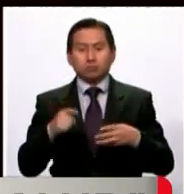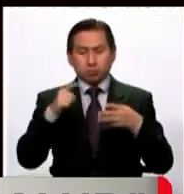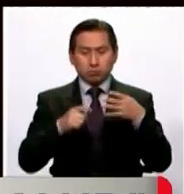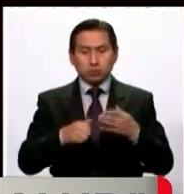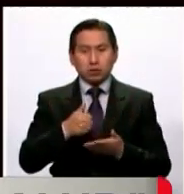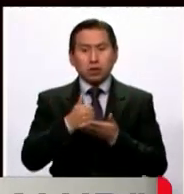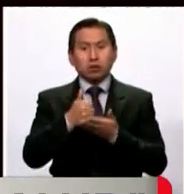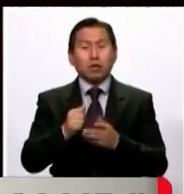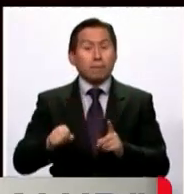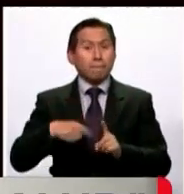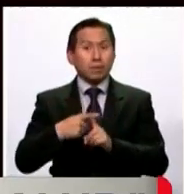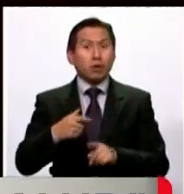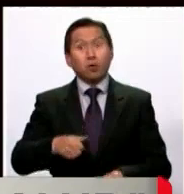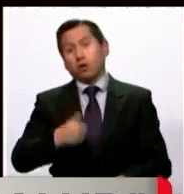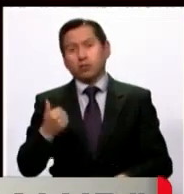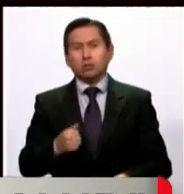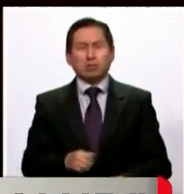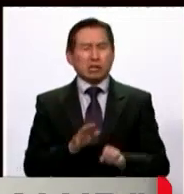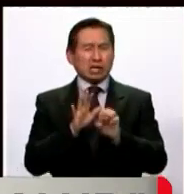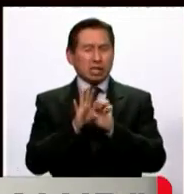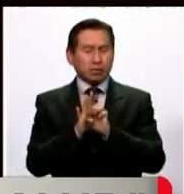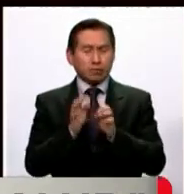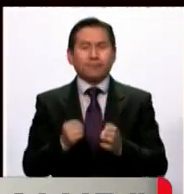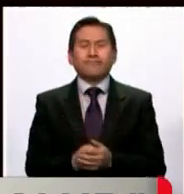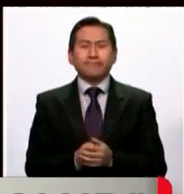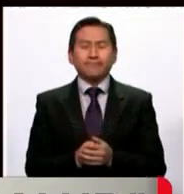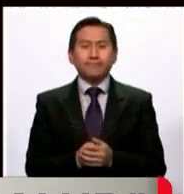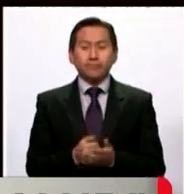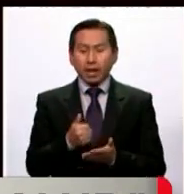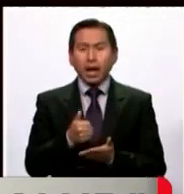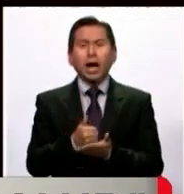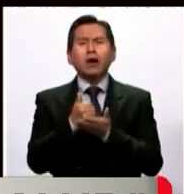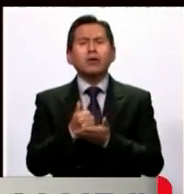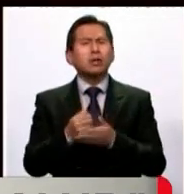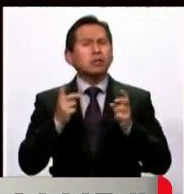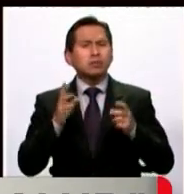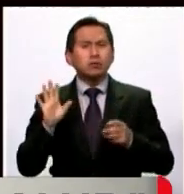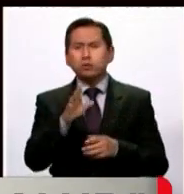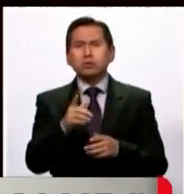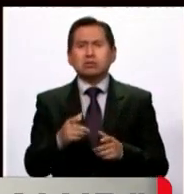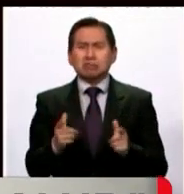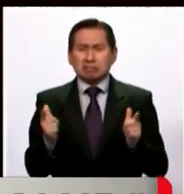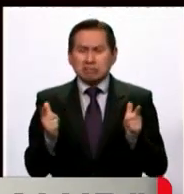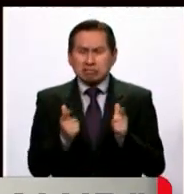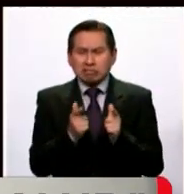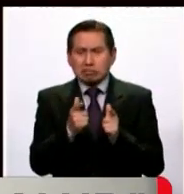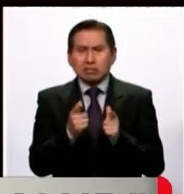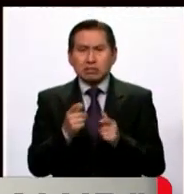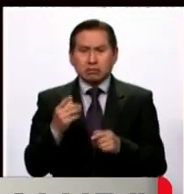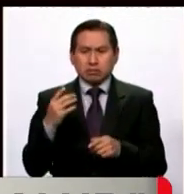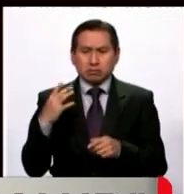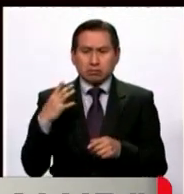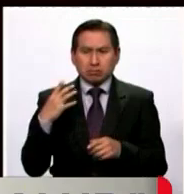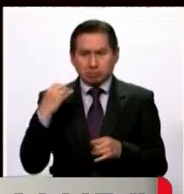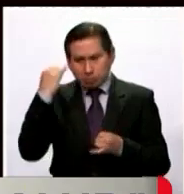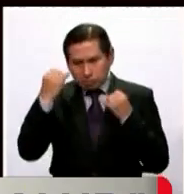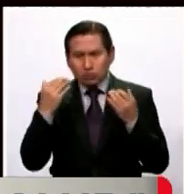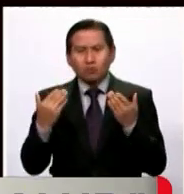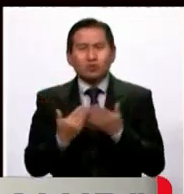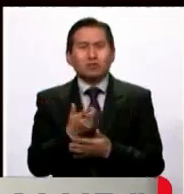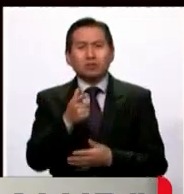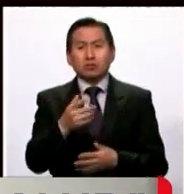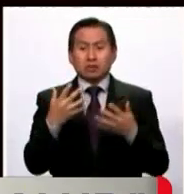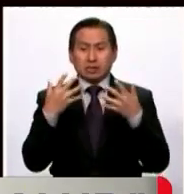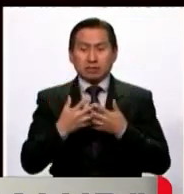otras ayudas. Por ejemplo, ayuda a los pequeños emprendedores, a las